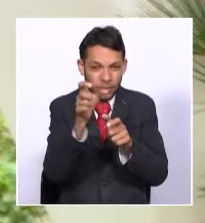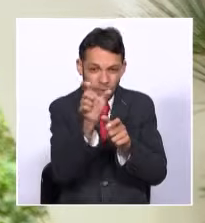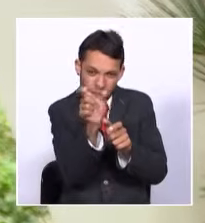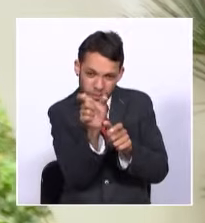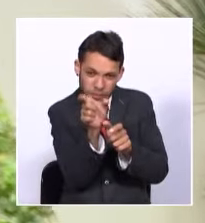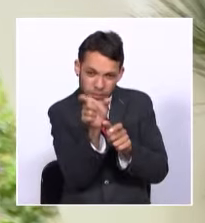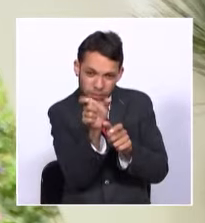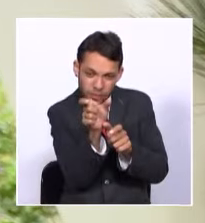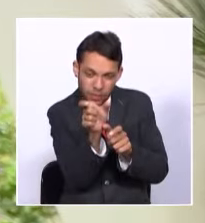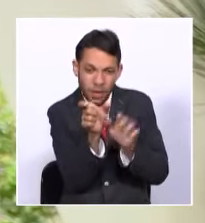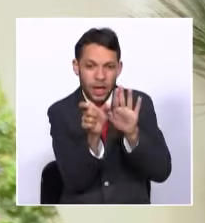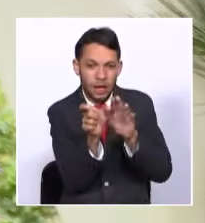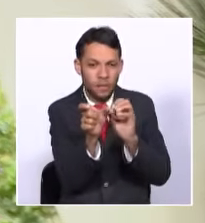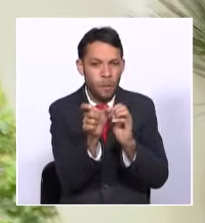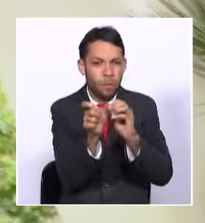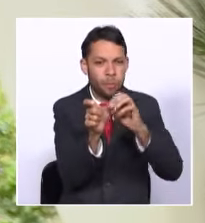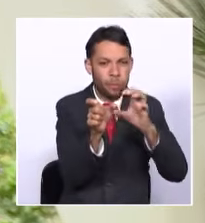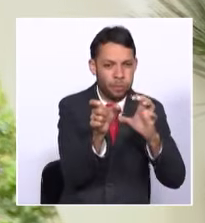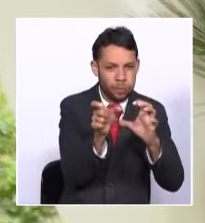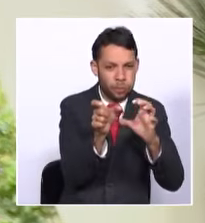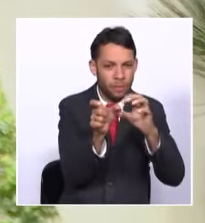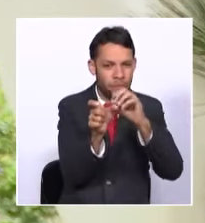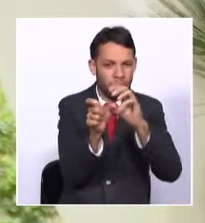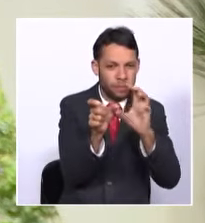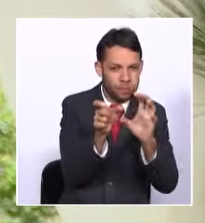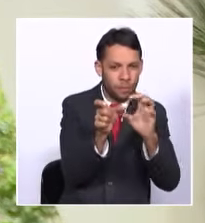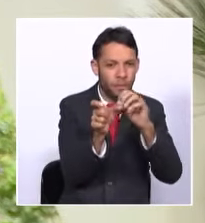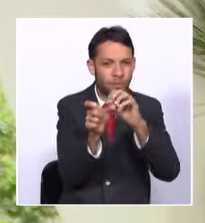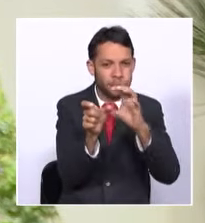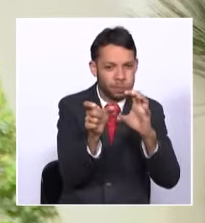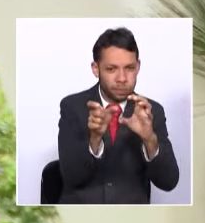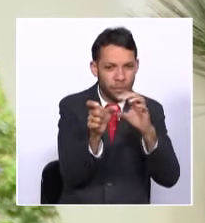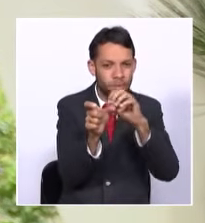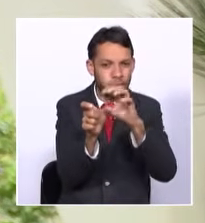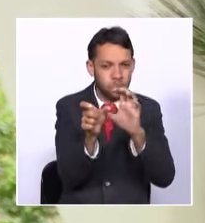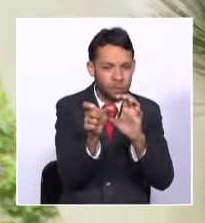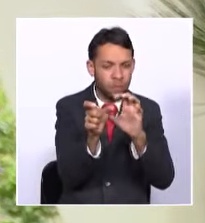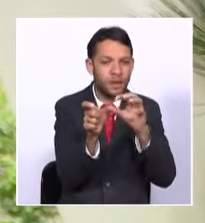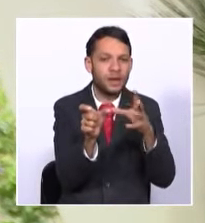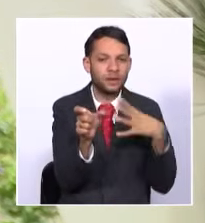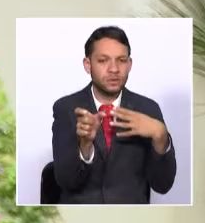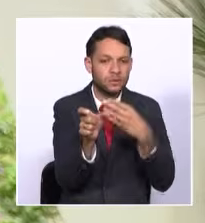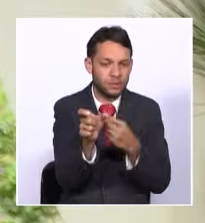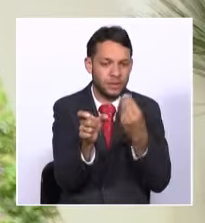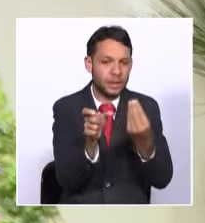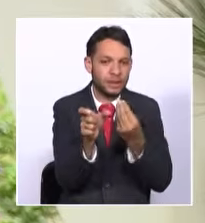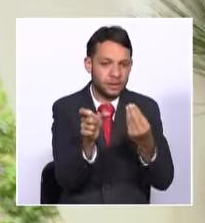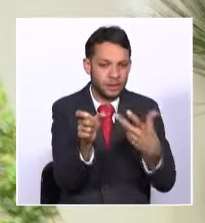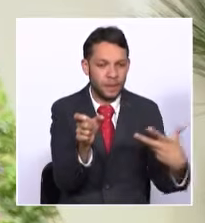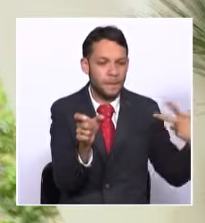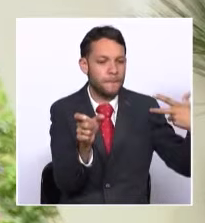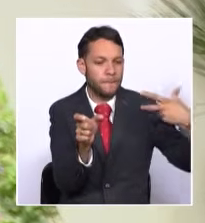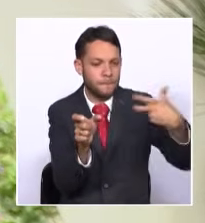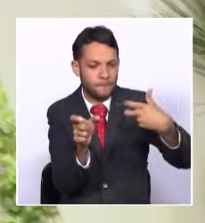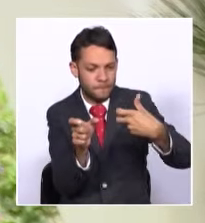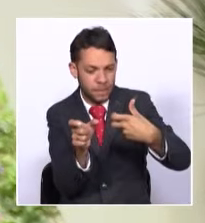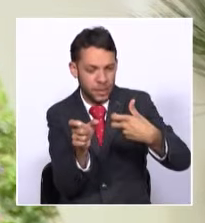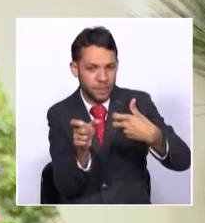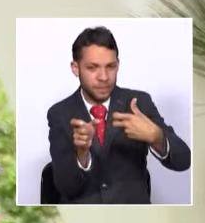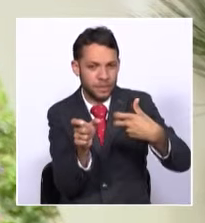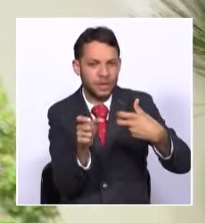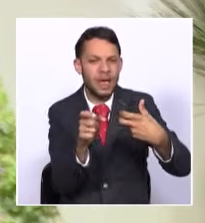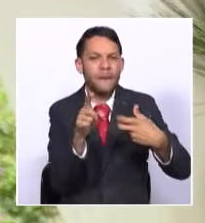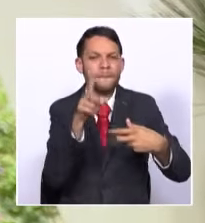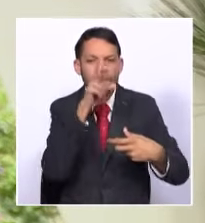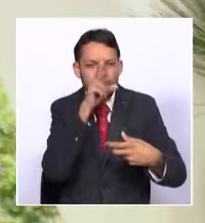comience a desinflamar, porque es que eso es lo que realmente duele. Cuando sale ese disco, lo que hace es un proceso inflamatorio que pellizca el